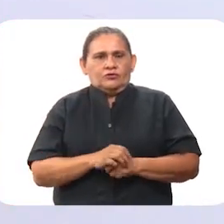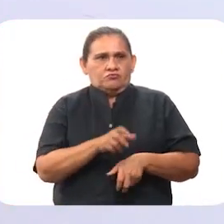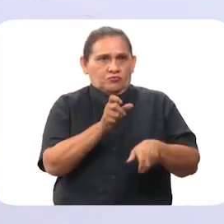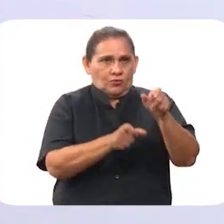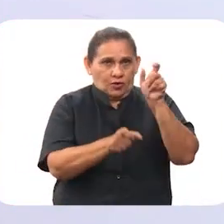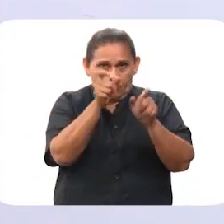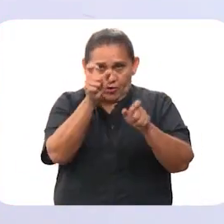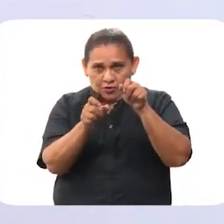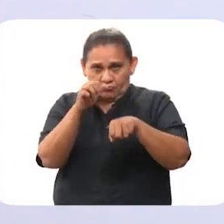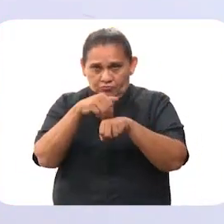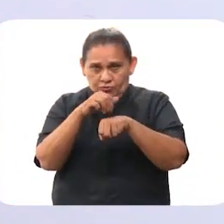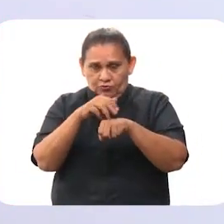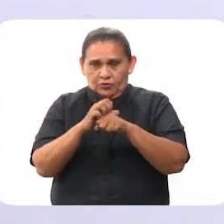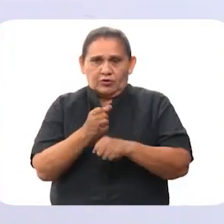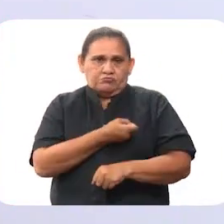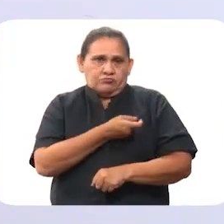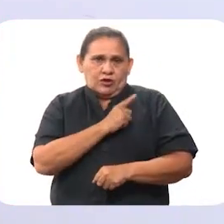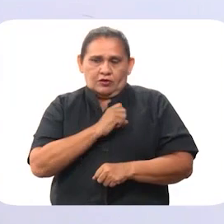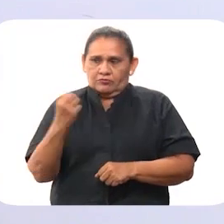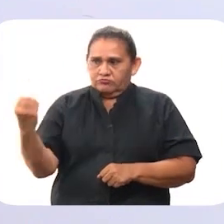le yantio COVID determinante obo,